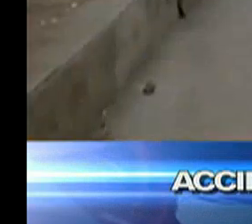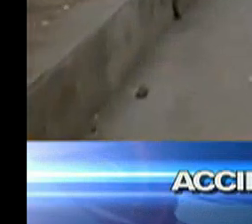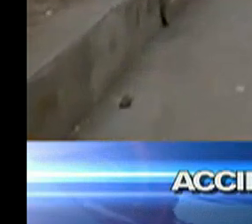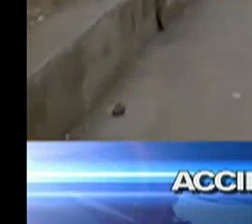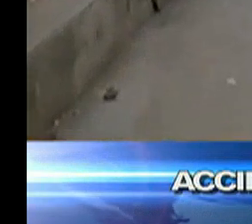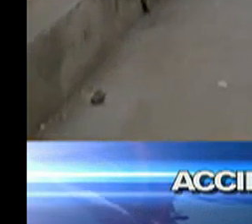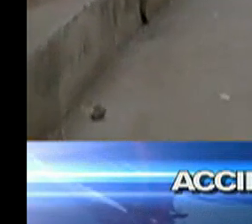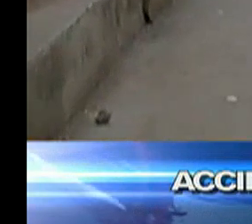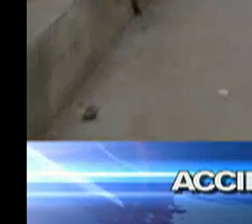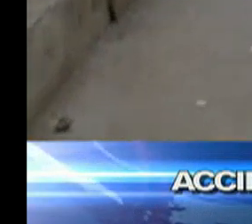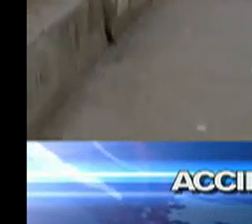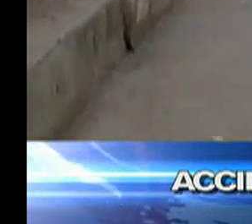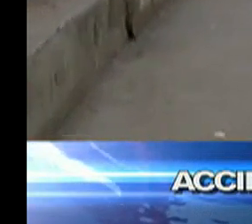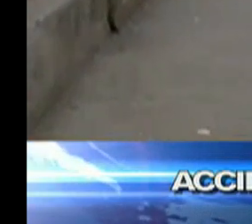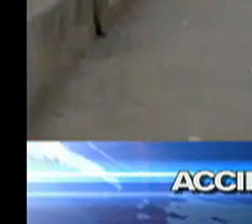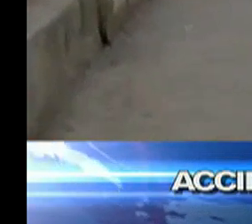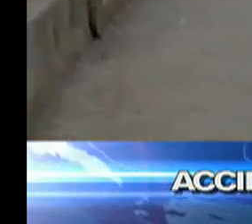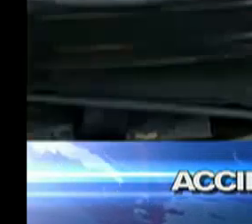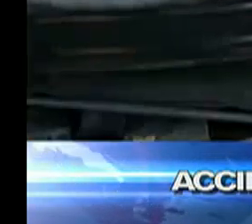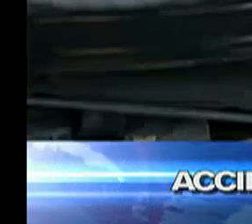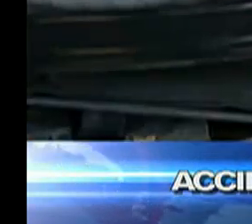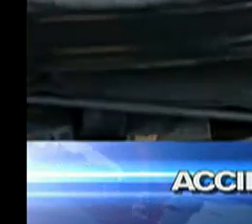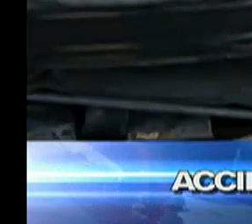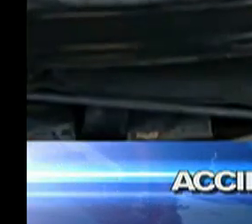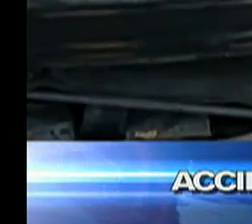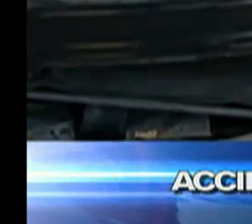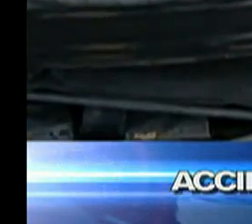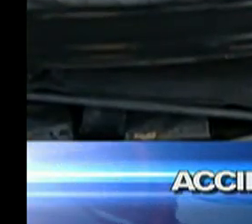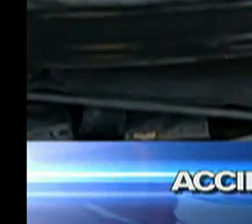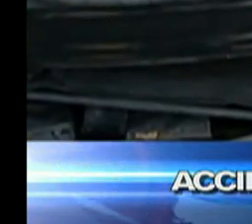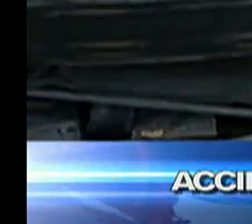en varios sitios de la ciudad.